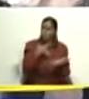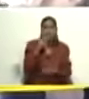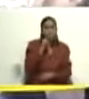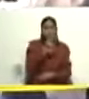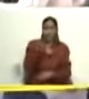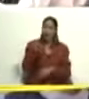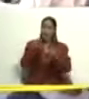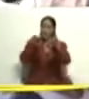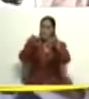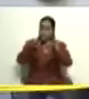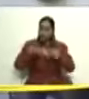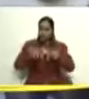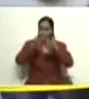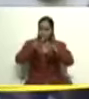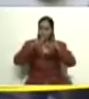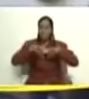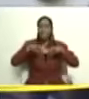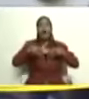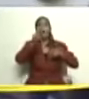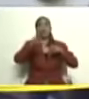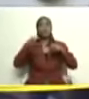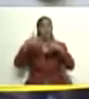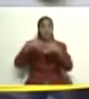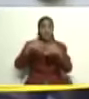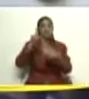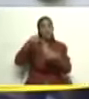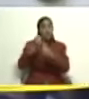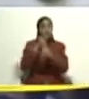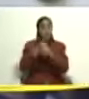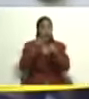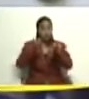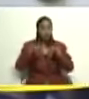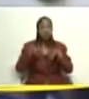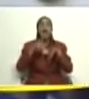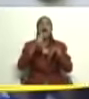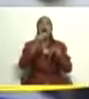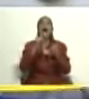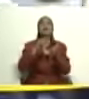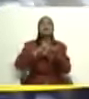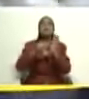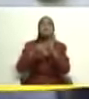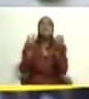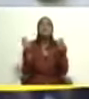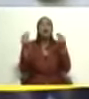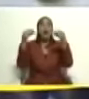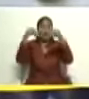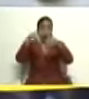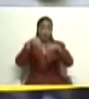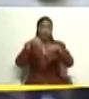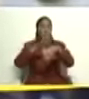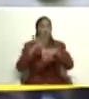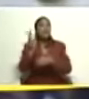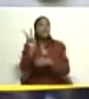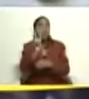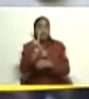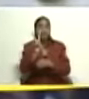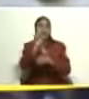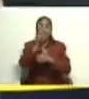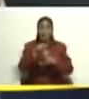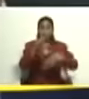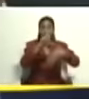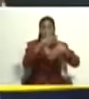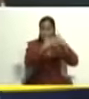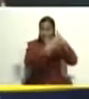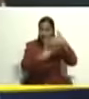con los trabajadores y pensar que puede haber un gran acuerdo, porque Venezuela, como América Latina, tiene que ser